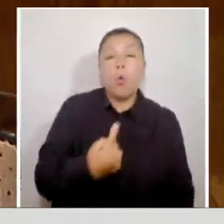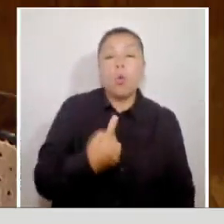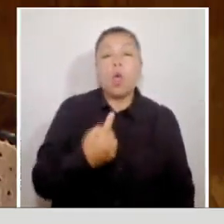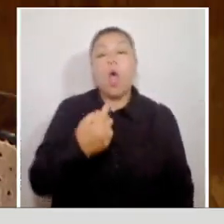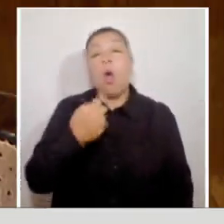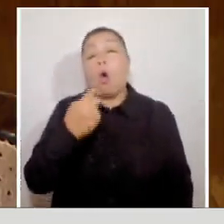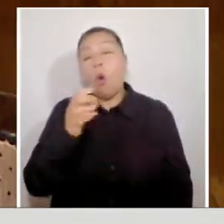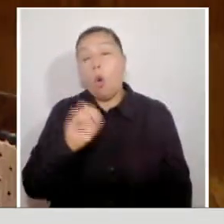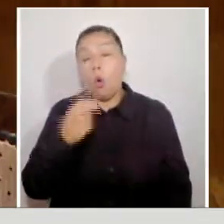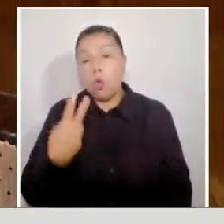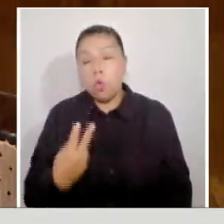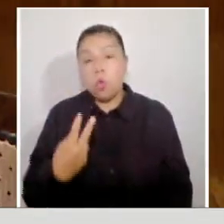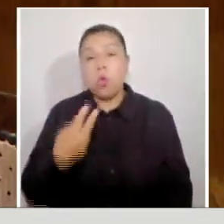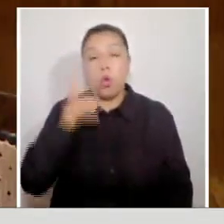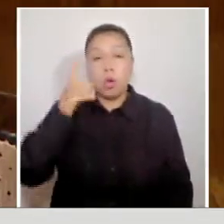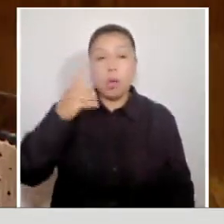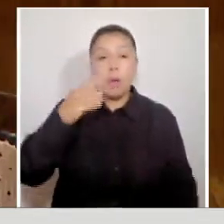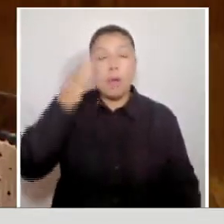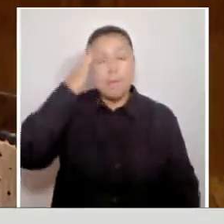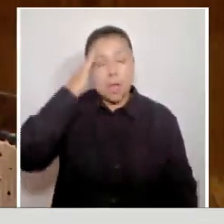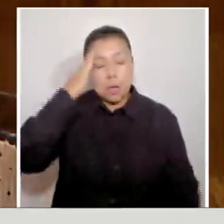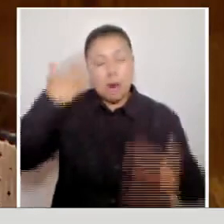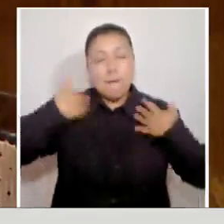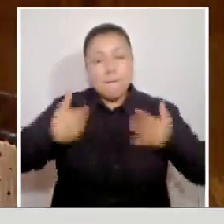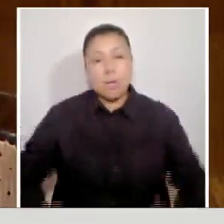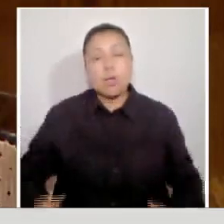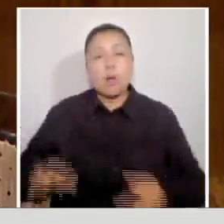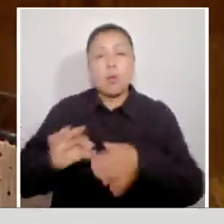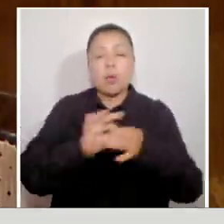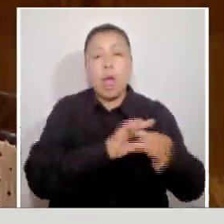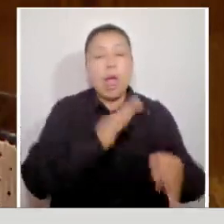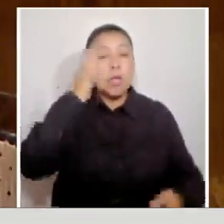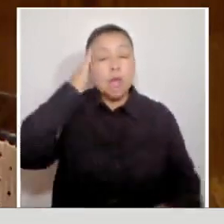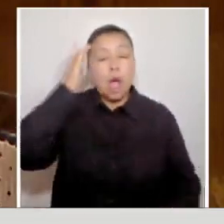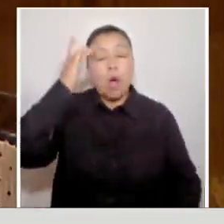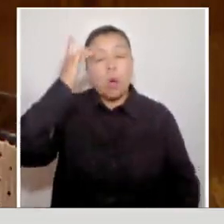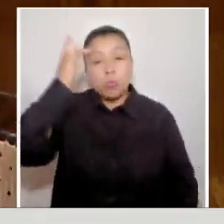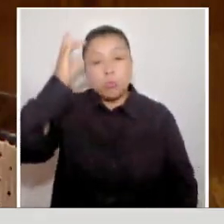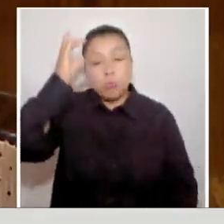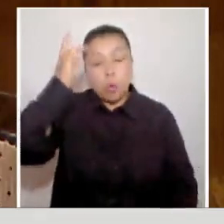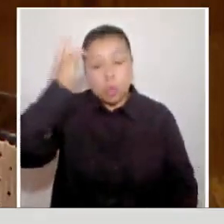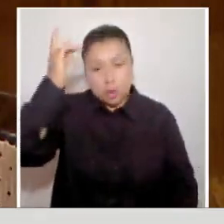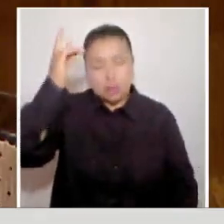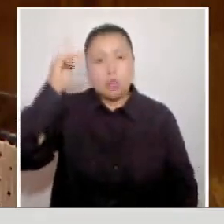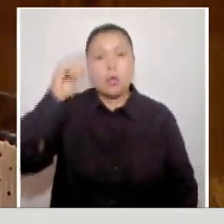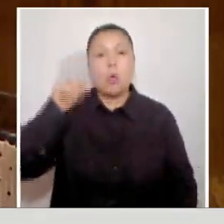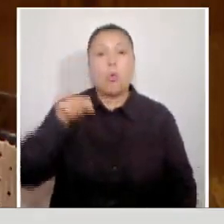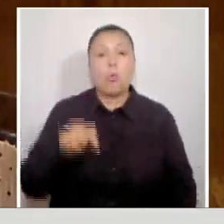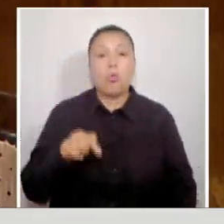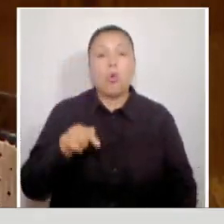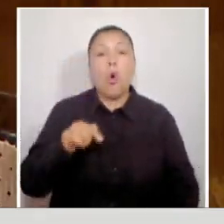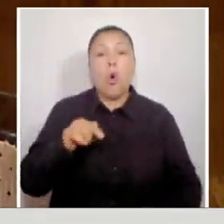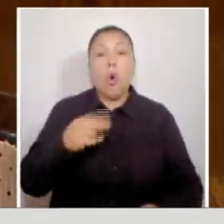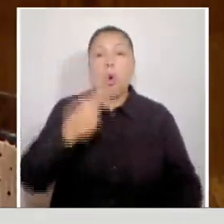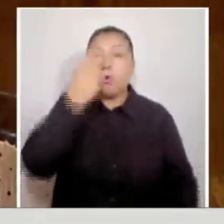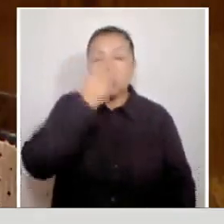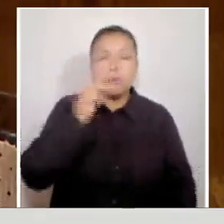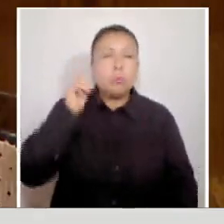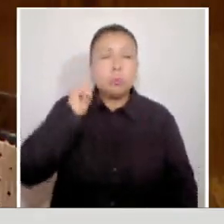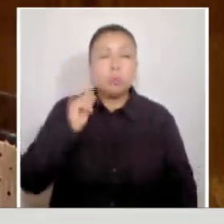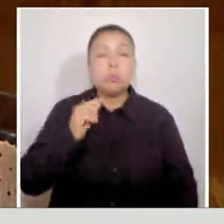físicas mentales sea por causa psíquica o intelectual o sensoriales de carácter temporal o